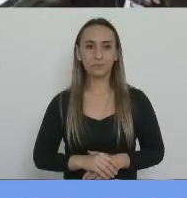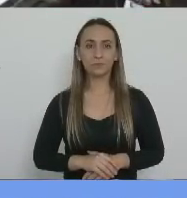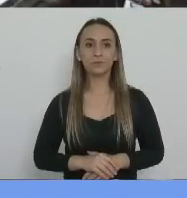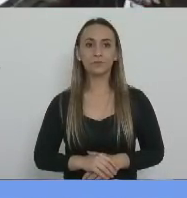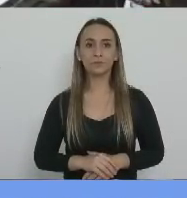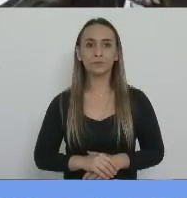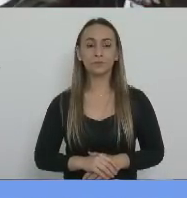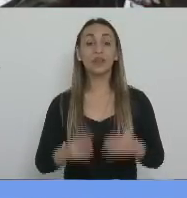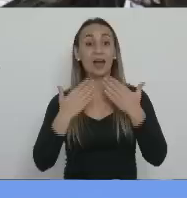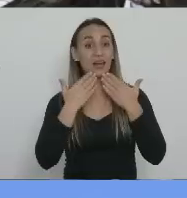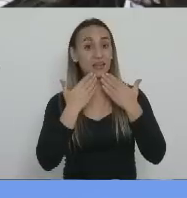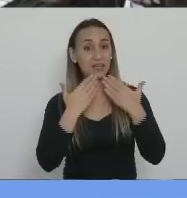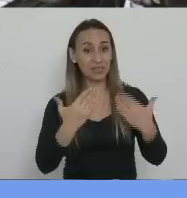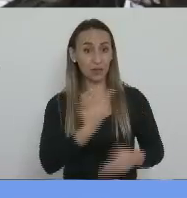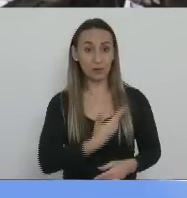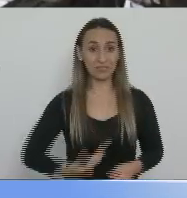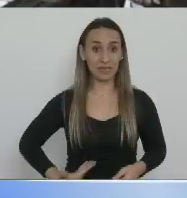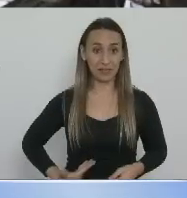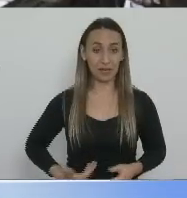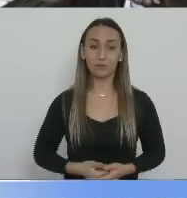gracias presidenta